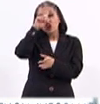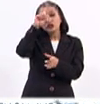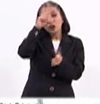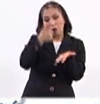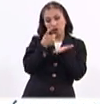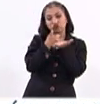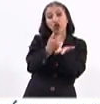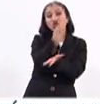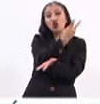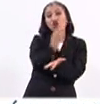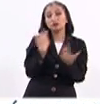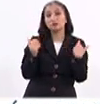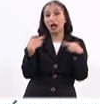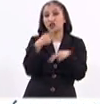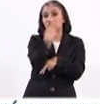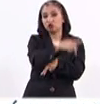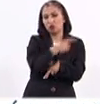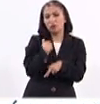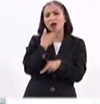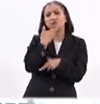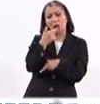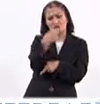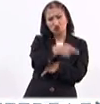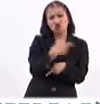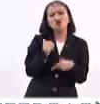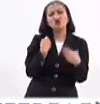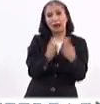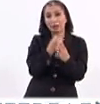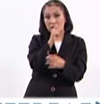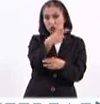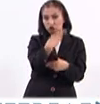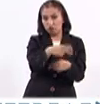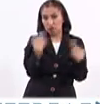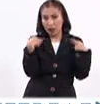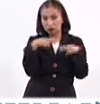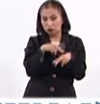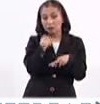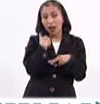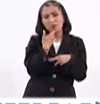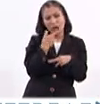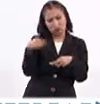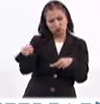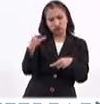recomendación de 2 maestros que les estén dando clases y